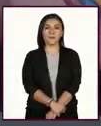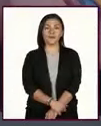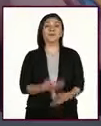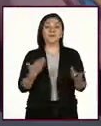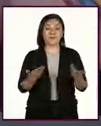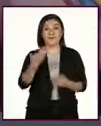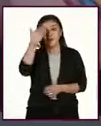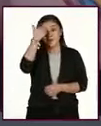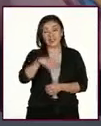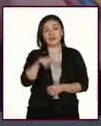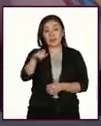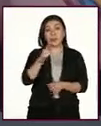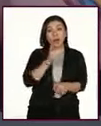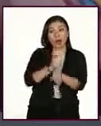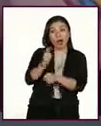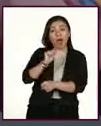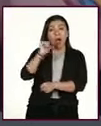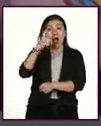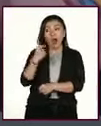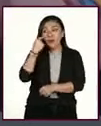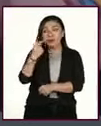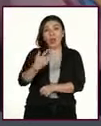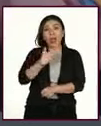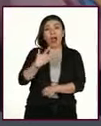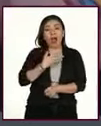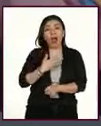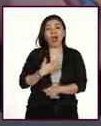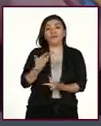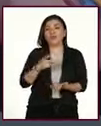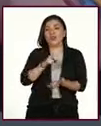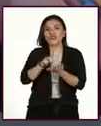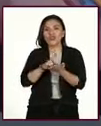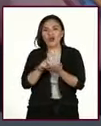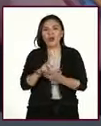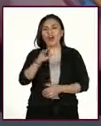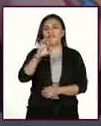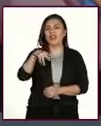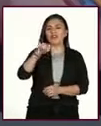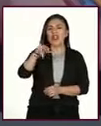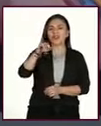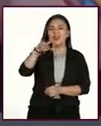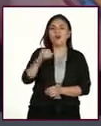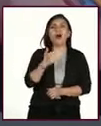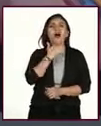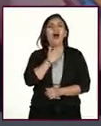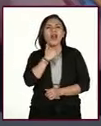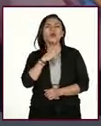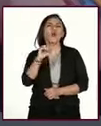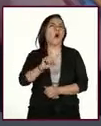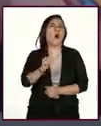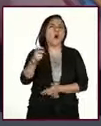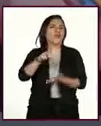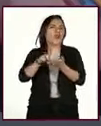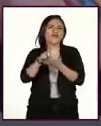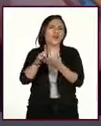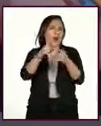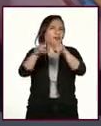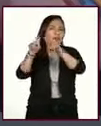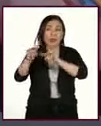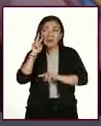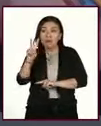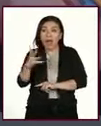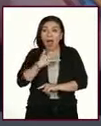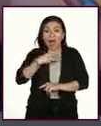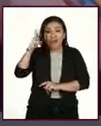Bueno, ya lo saben, si detectan algún caso de consumo de fentanilo, de alcohol, metanfetaminas o alguna sustancia, otra sustancia